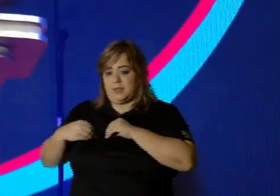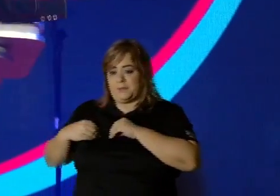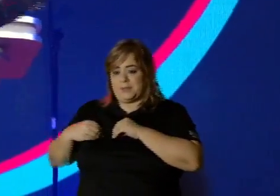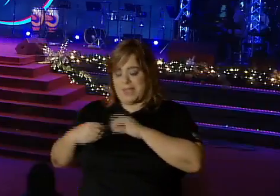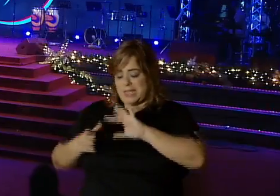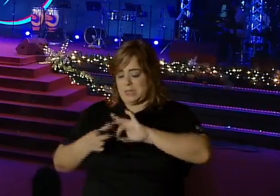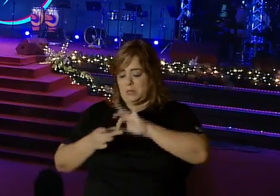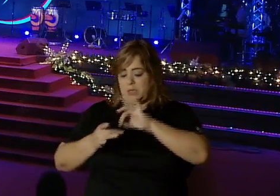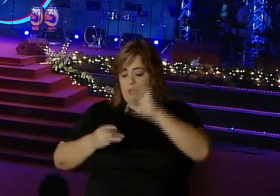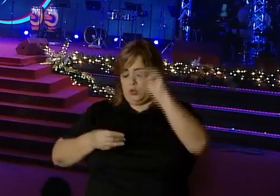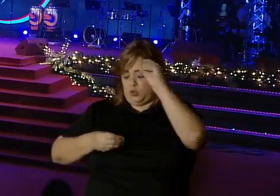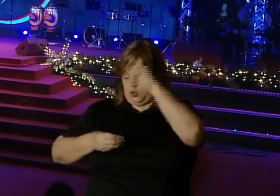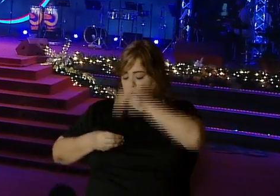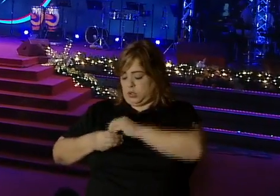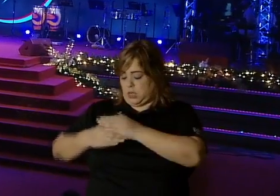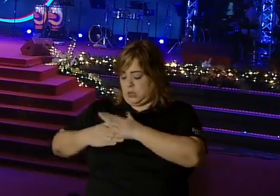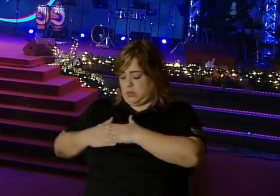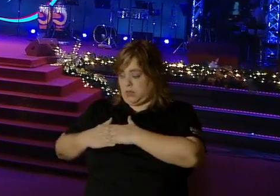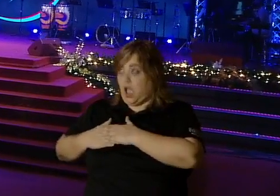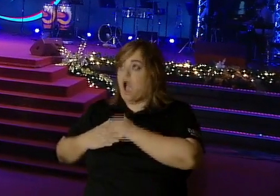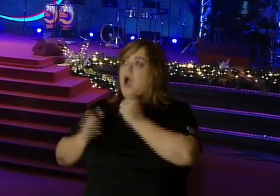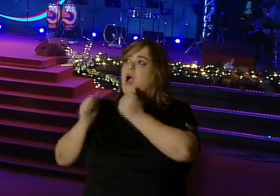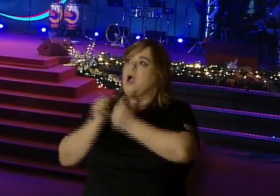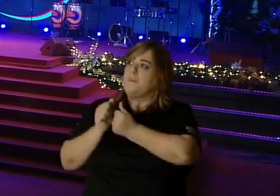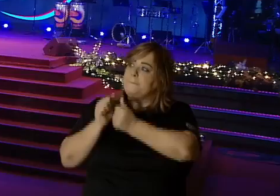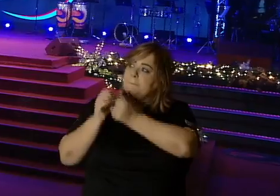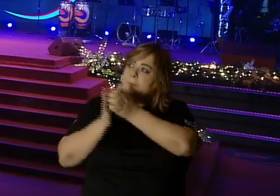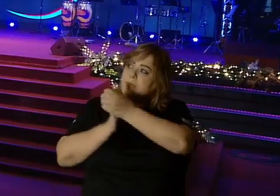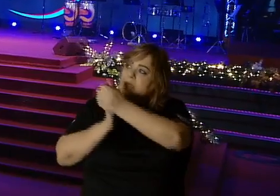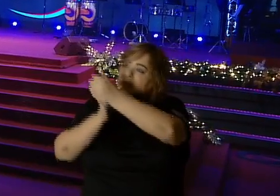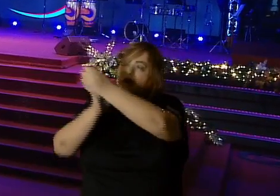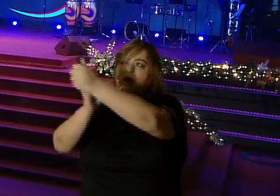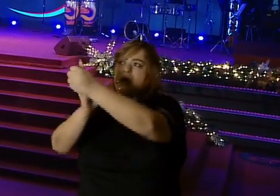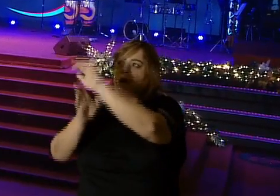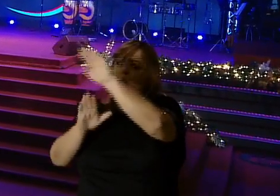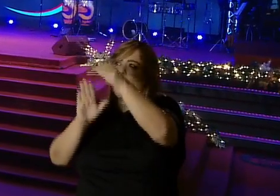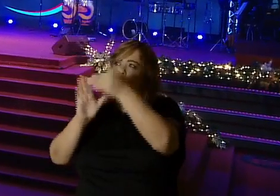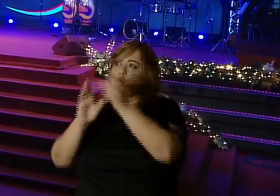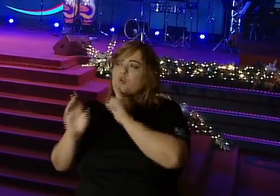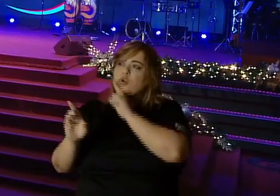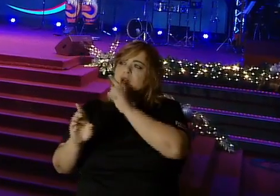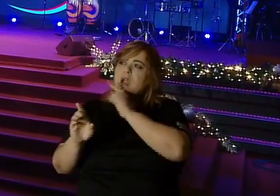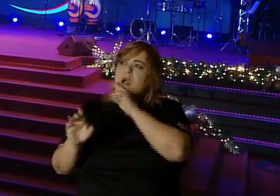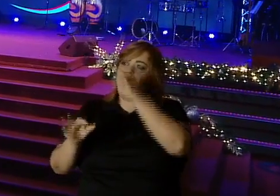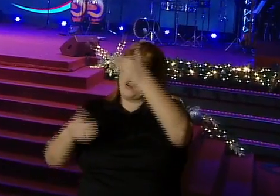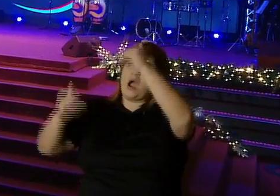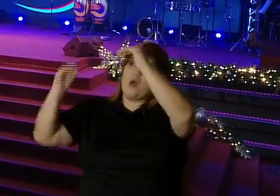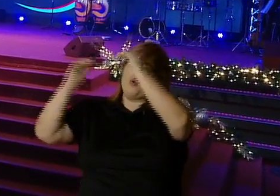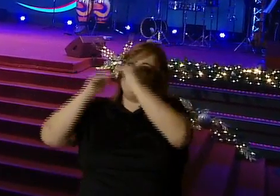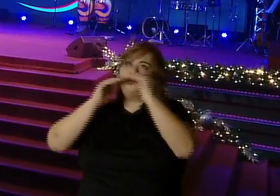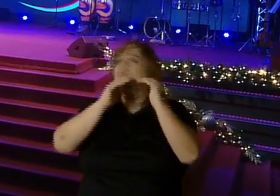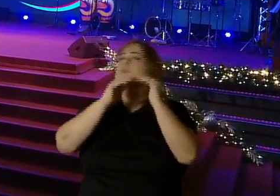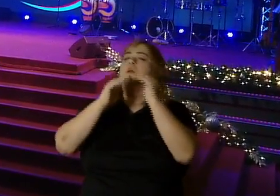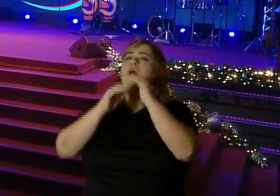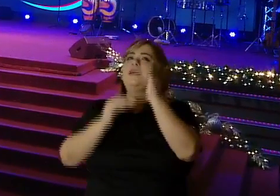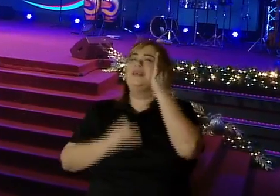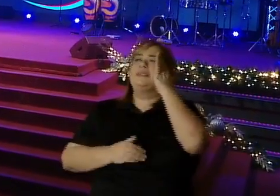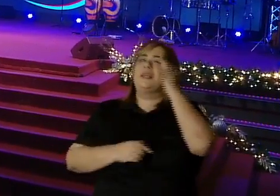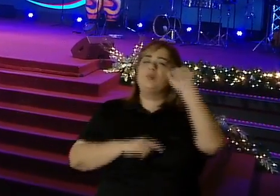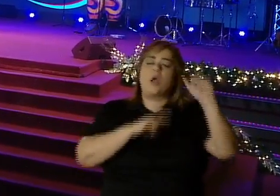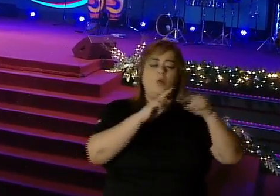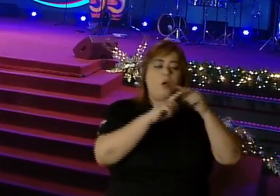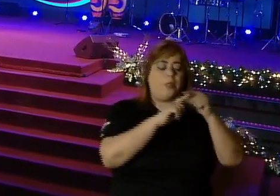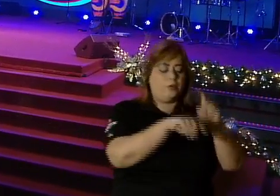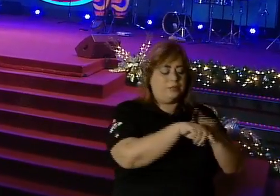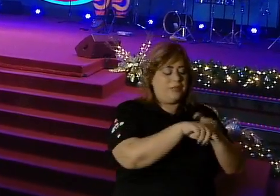me dirige a toda verdad y a toda justicia. Eso ha hecho que en los momentos difíciles yo pueda sostenerme, yo